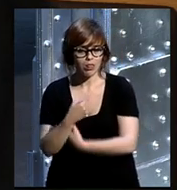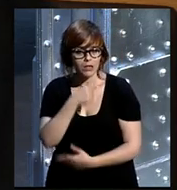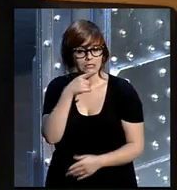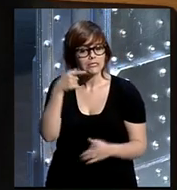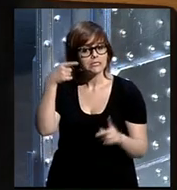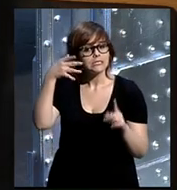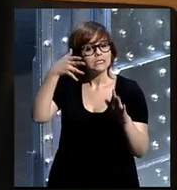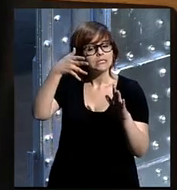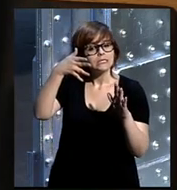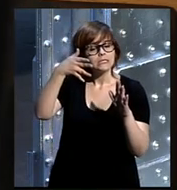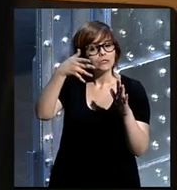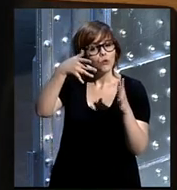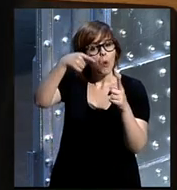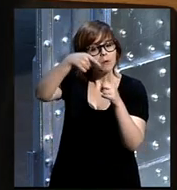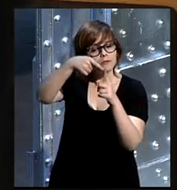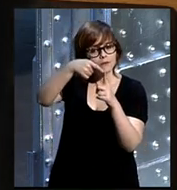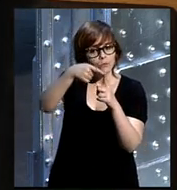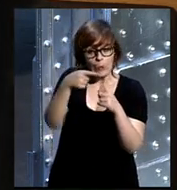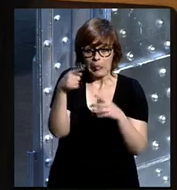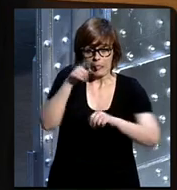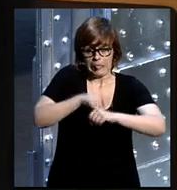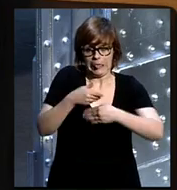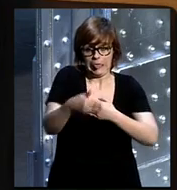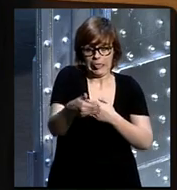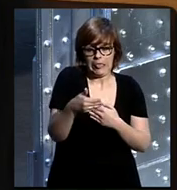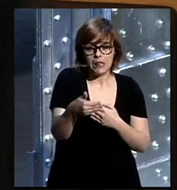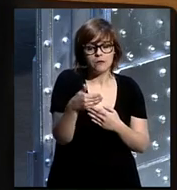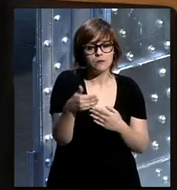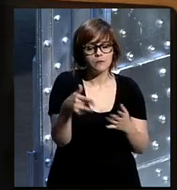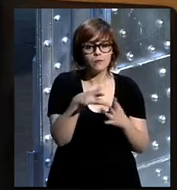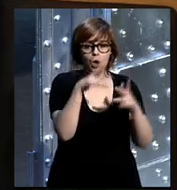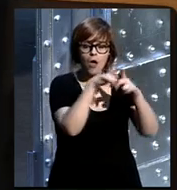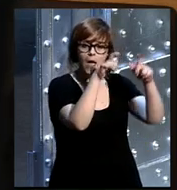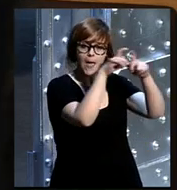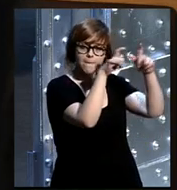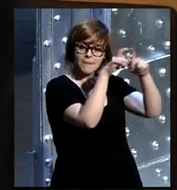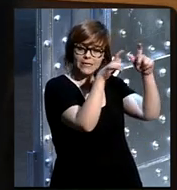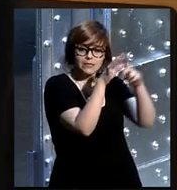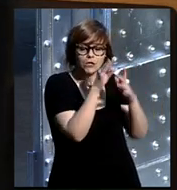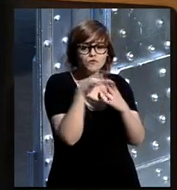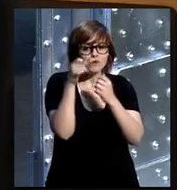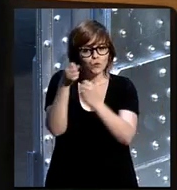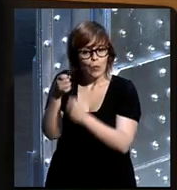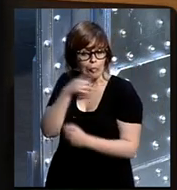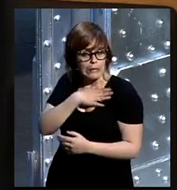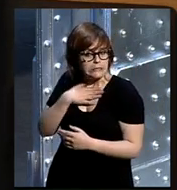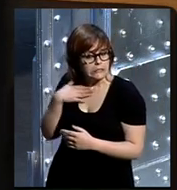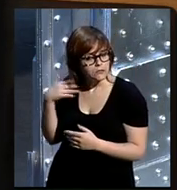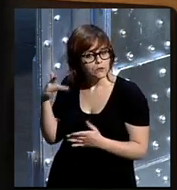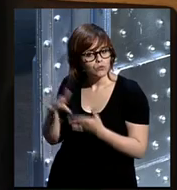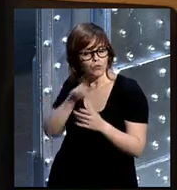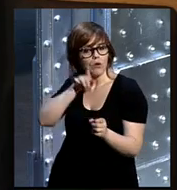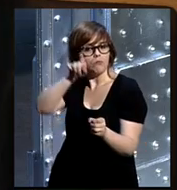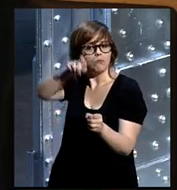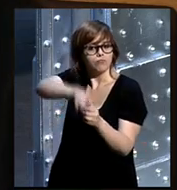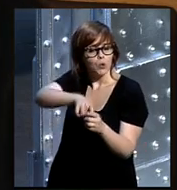corto de tiempo, que las empresas tengan acceso y las entidades que lo deseen a fondos de